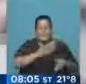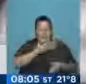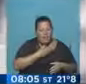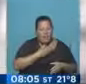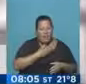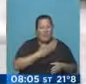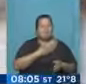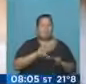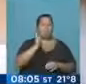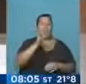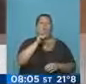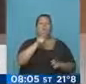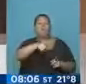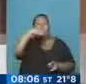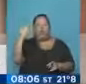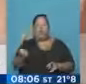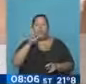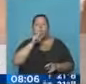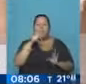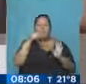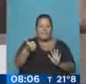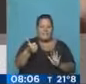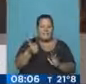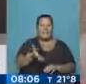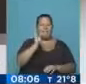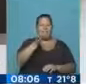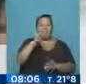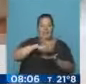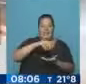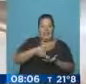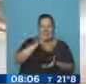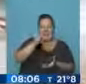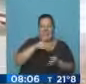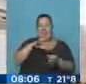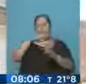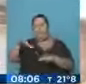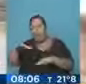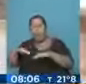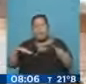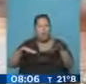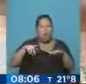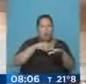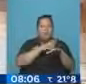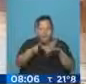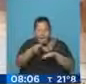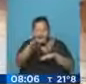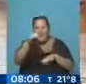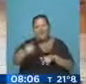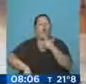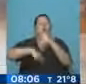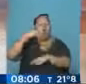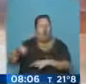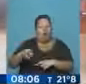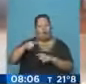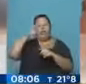tomaron una ruta alternativa a la Ruta 6, un camino de tierra que va en paralelo entre pueblo y pueblo, y ahí se encontraron con otro operativo